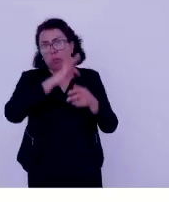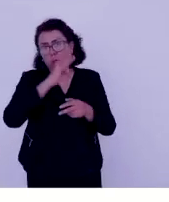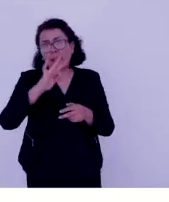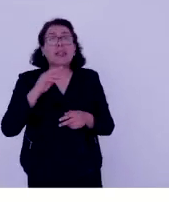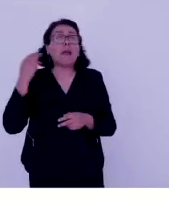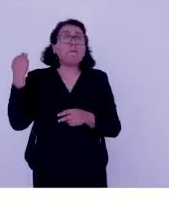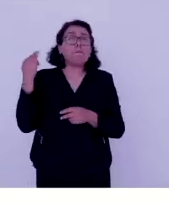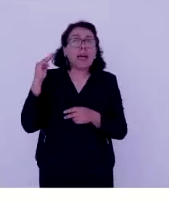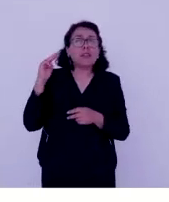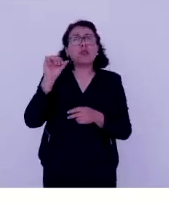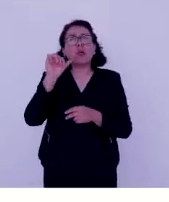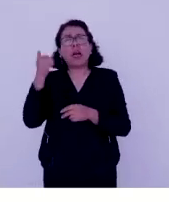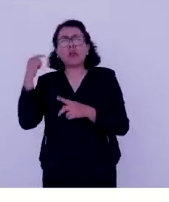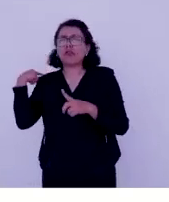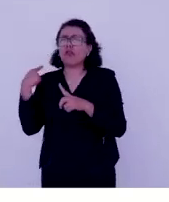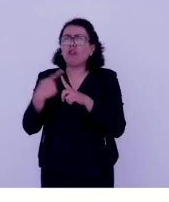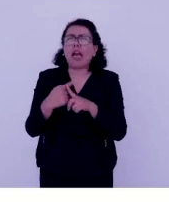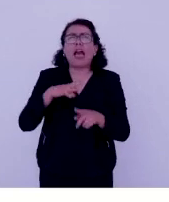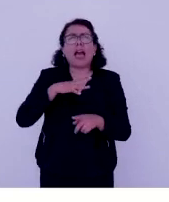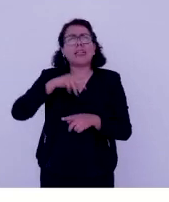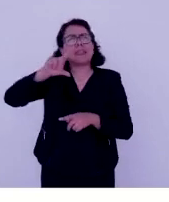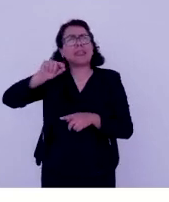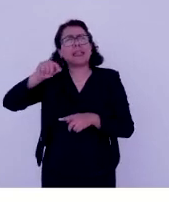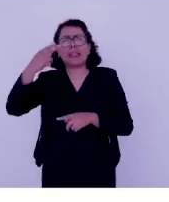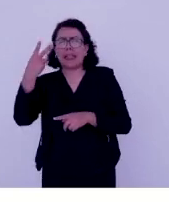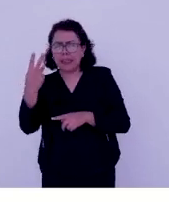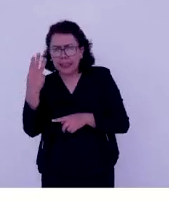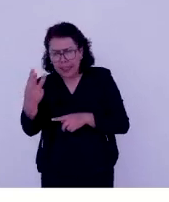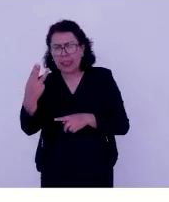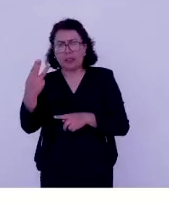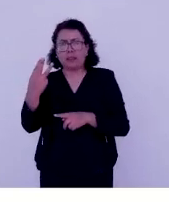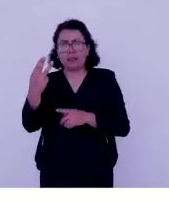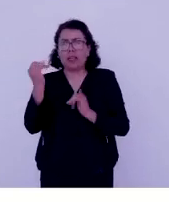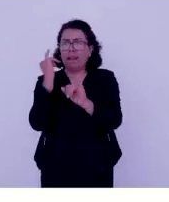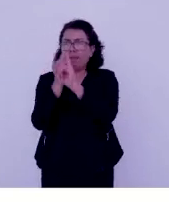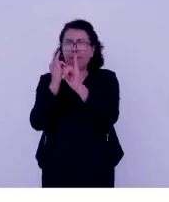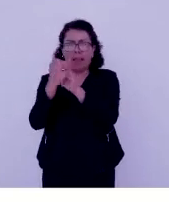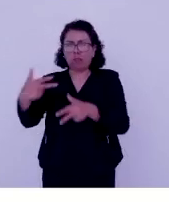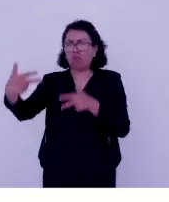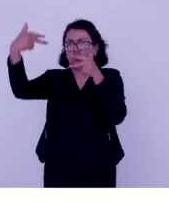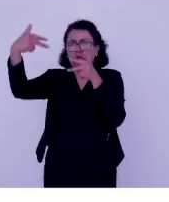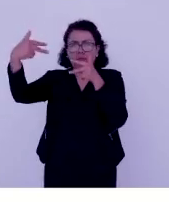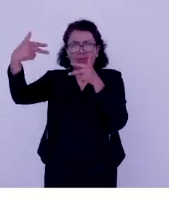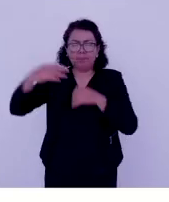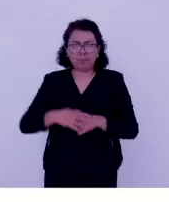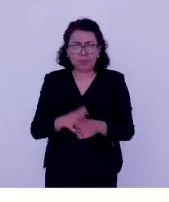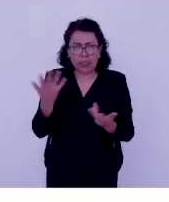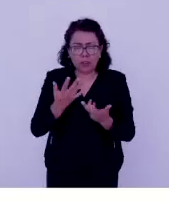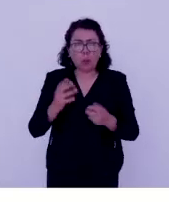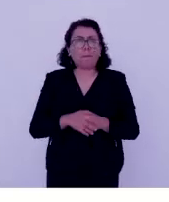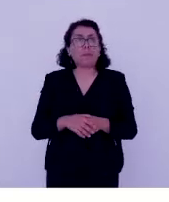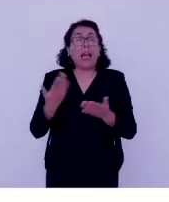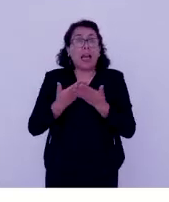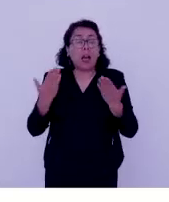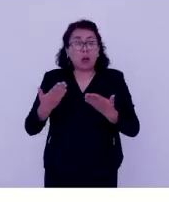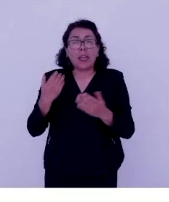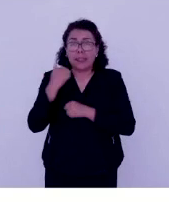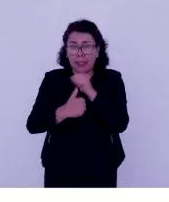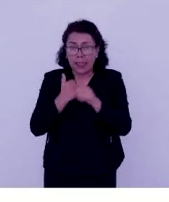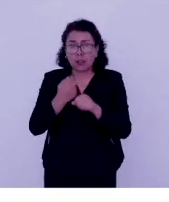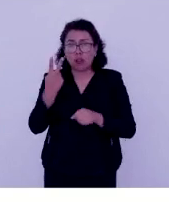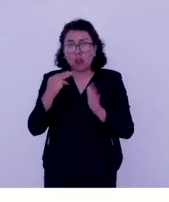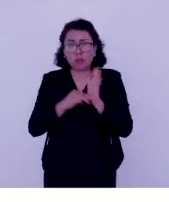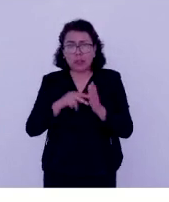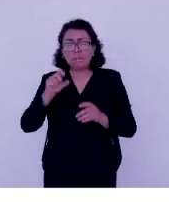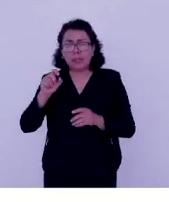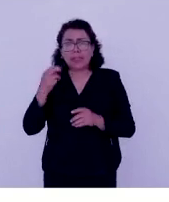de marzo a agosto suman en total 73 registros realizados en línea A partir del mes de marzo del 2023 por acuerdo